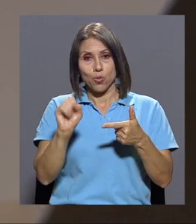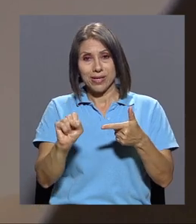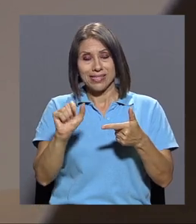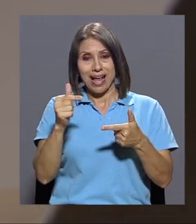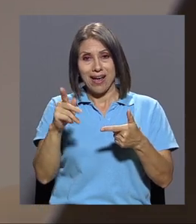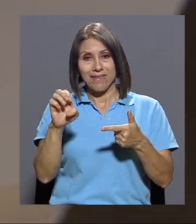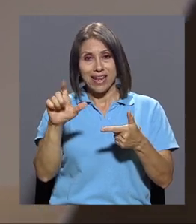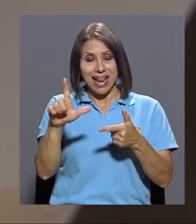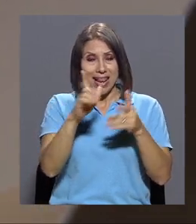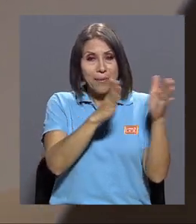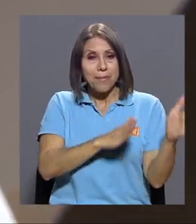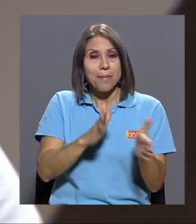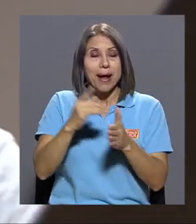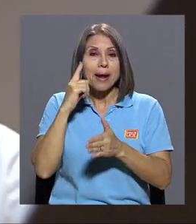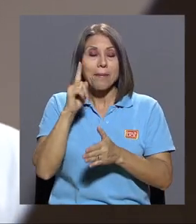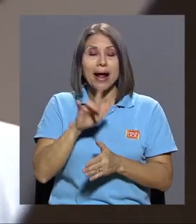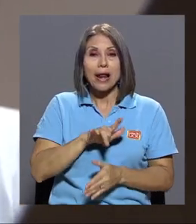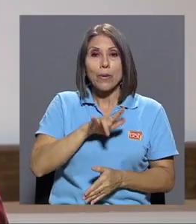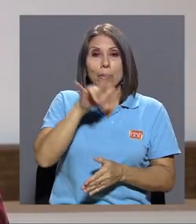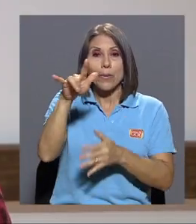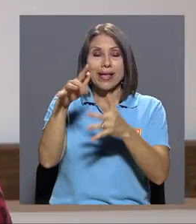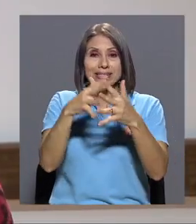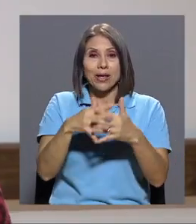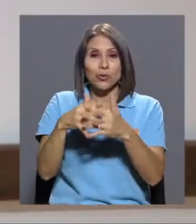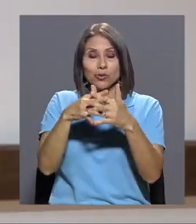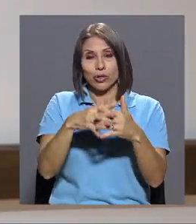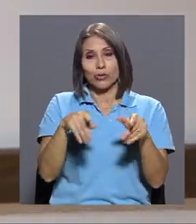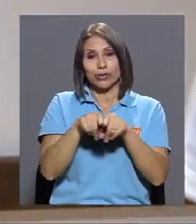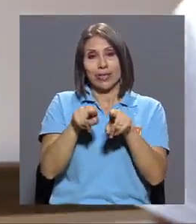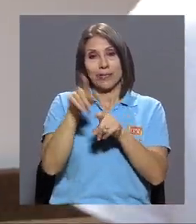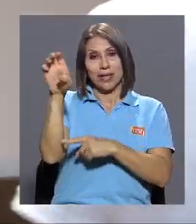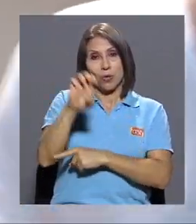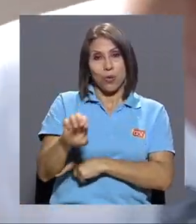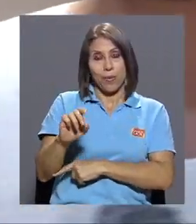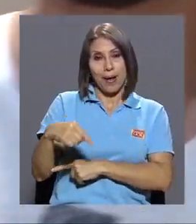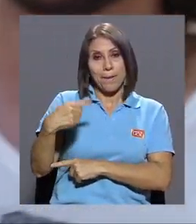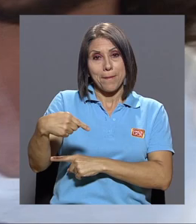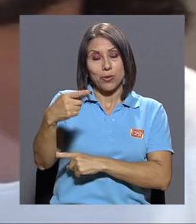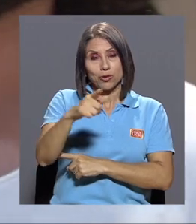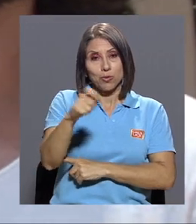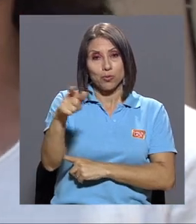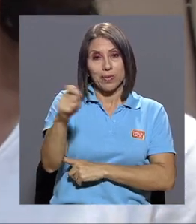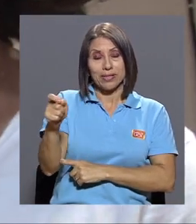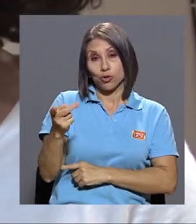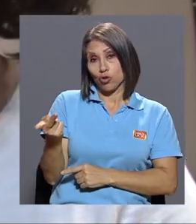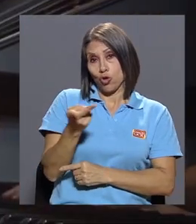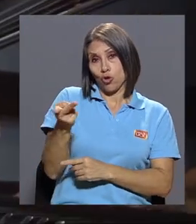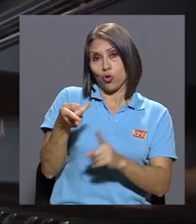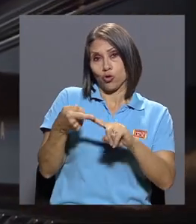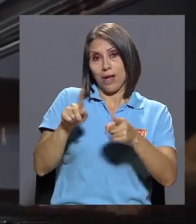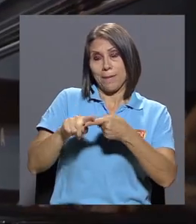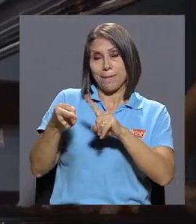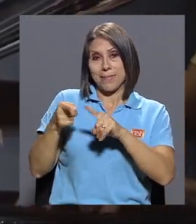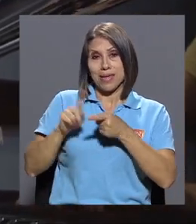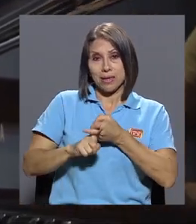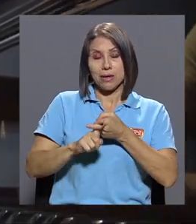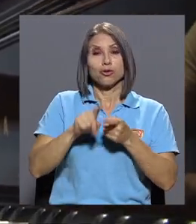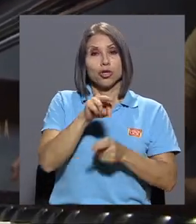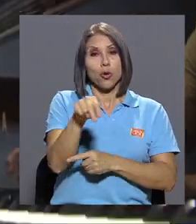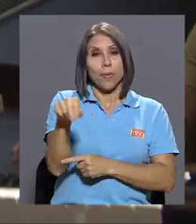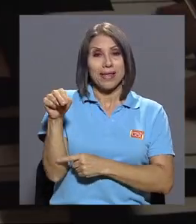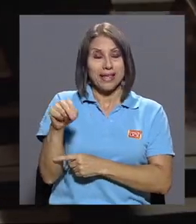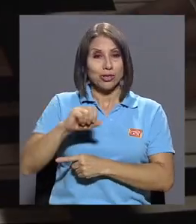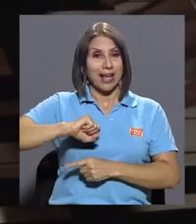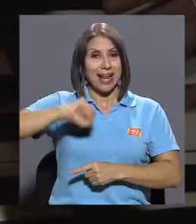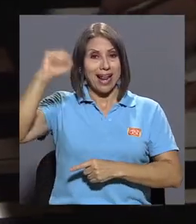para visitar eeuu y europa en los próximos meses estos dos amigos y compañeros además fueron